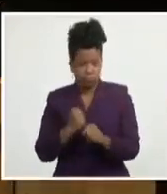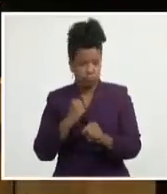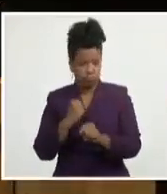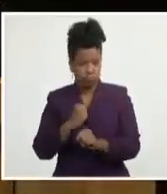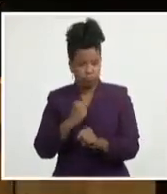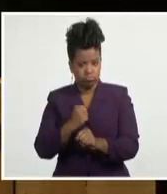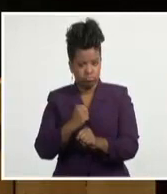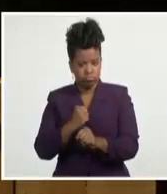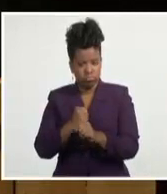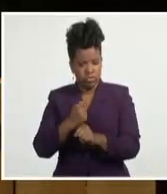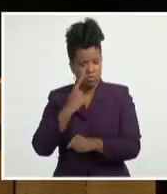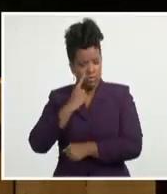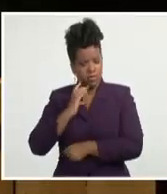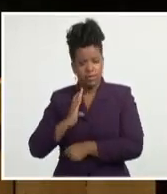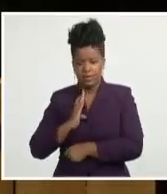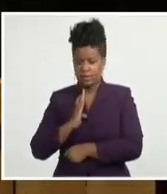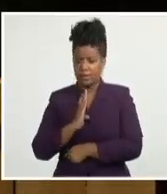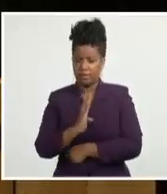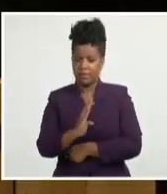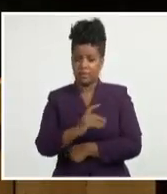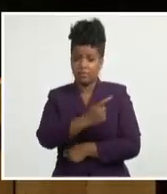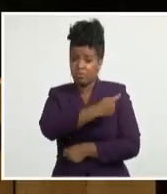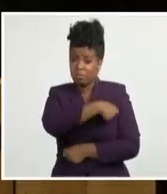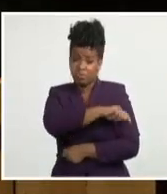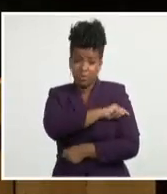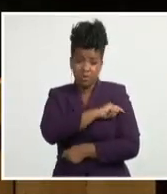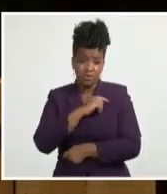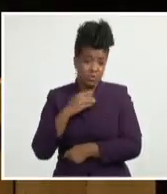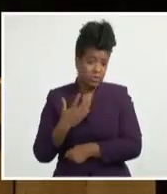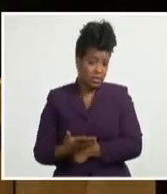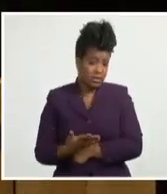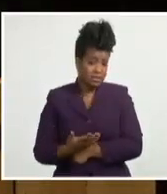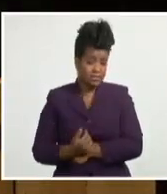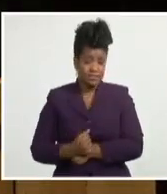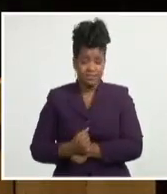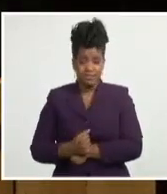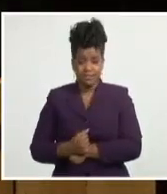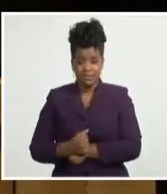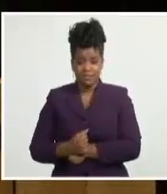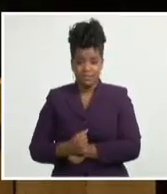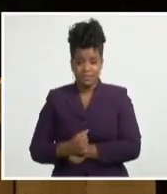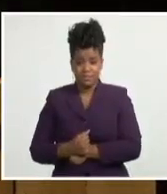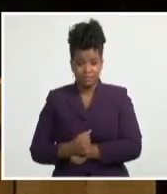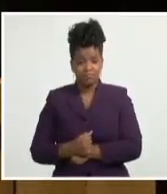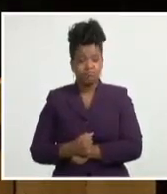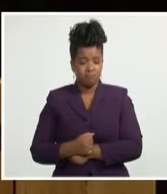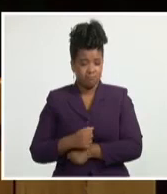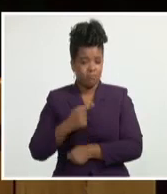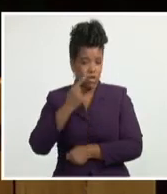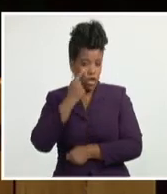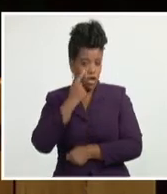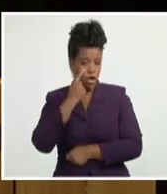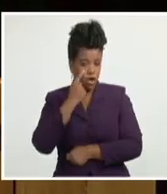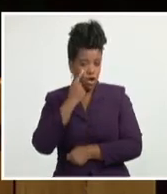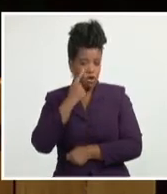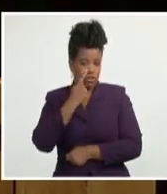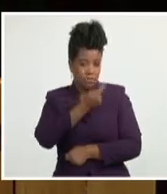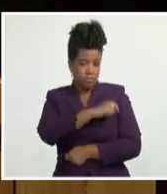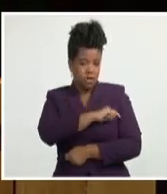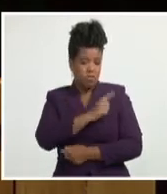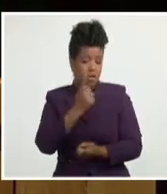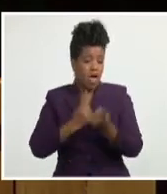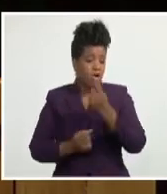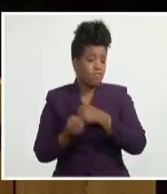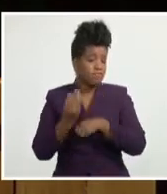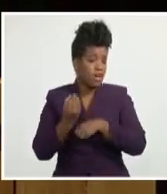despierta admiración y respeto en un pueblo con aguda percepción, capaz de reconocer a distancia el falso